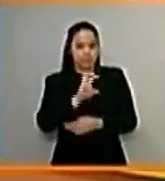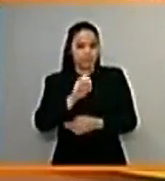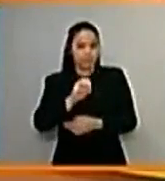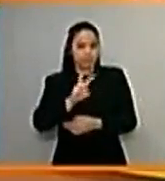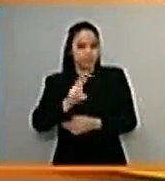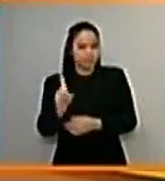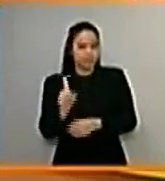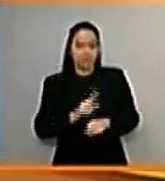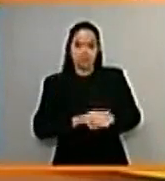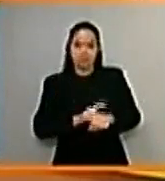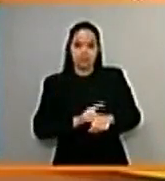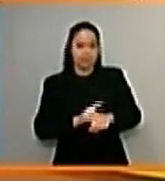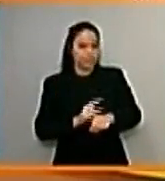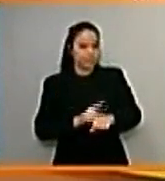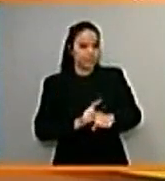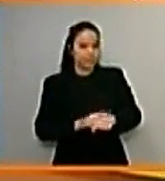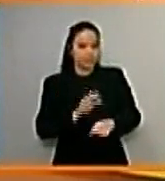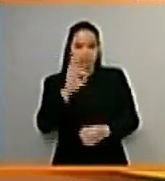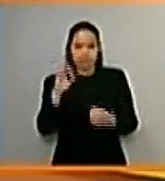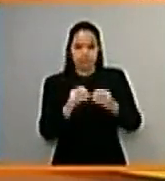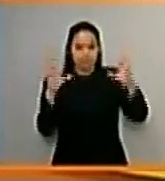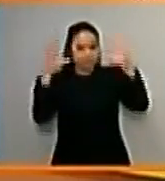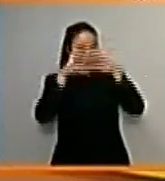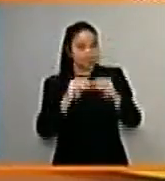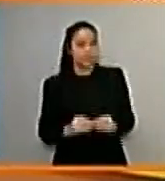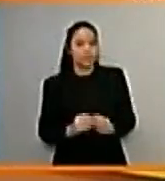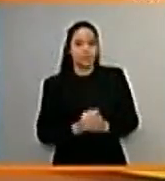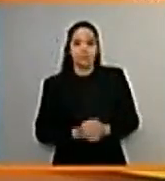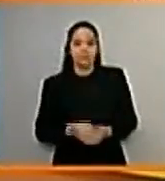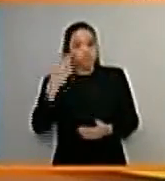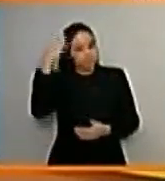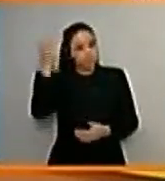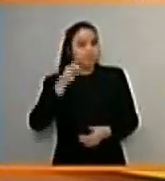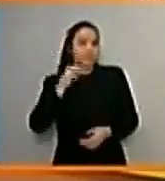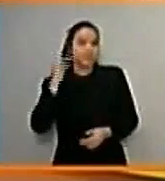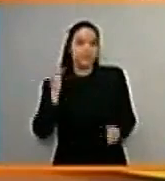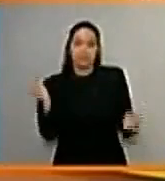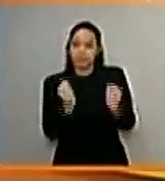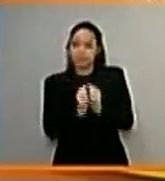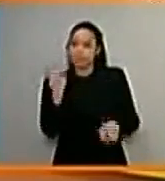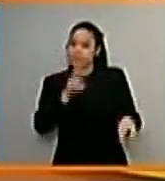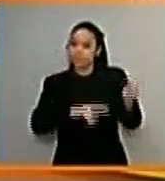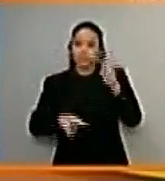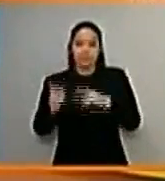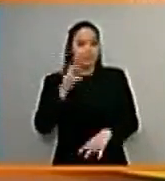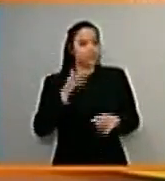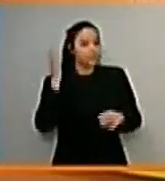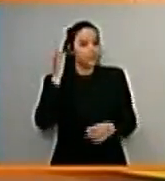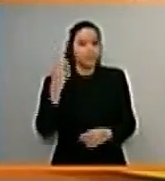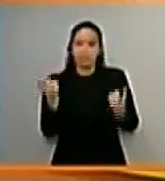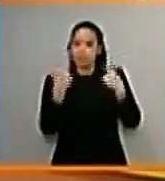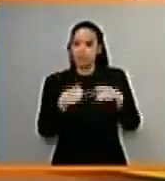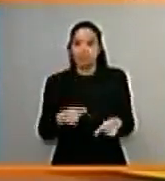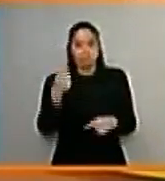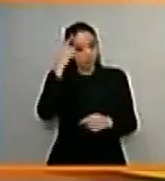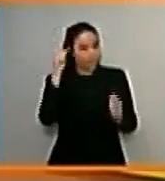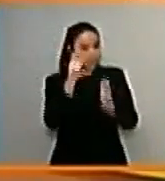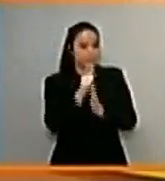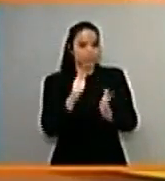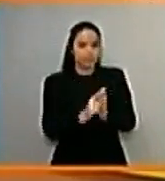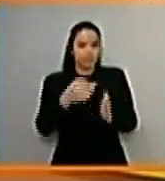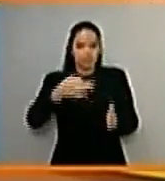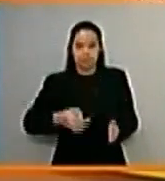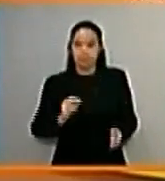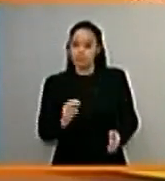Cuando el reloj marca las 9 en punto de la noche. Te saluda Marcela y me encuentro en compañía de nuestra auditora, quien nos acompaña en cada uno